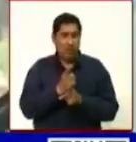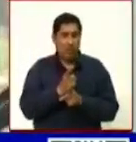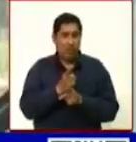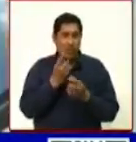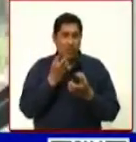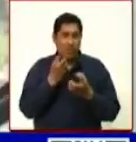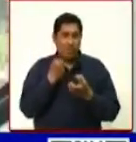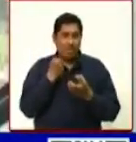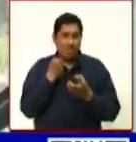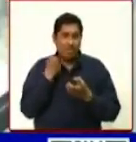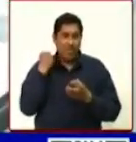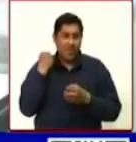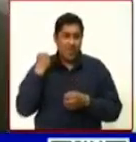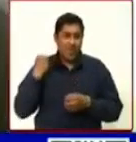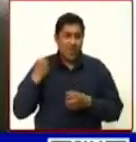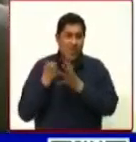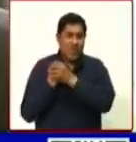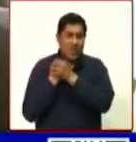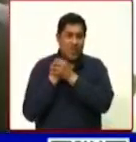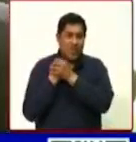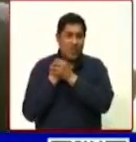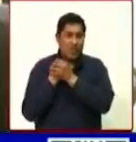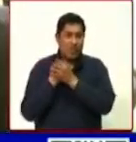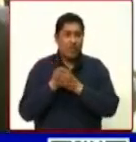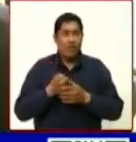me ha dado ganas darle un